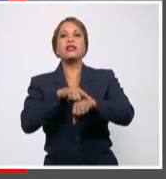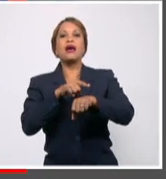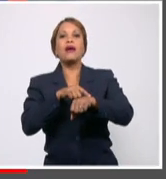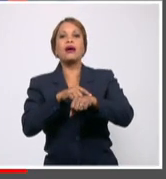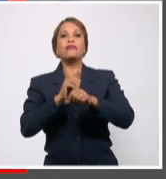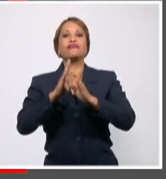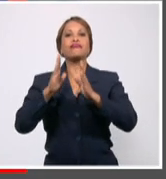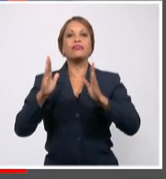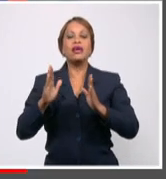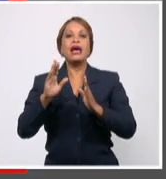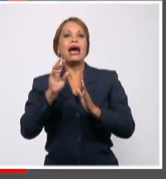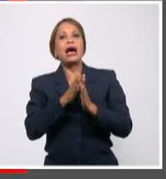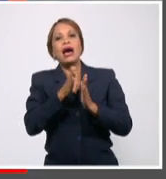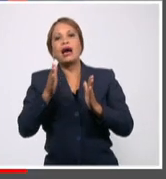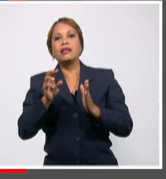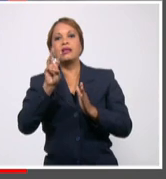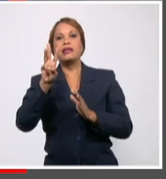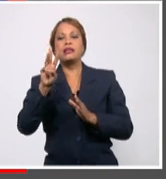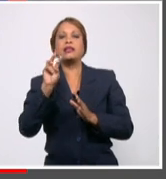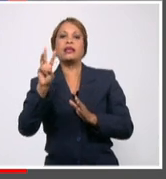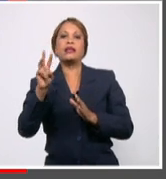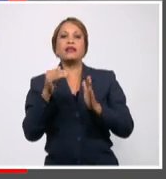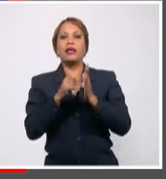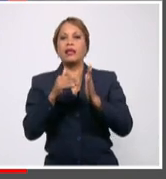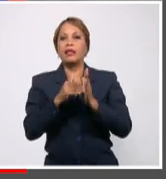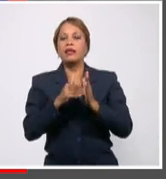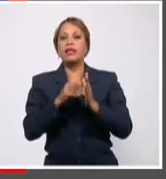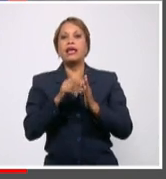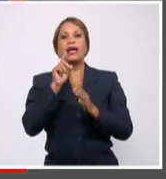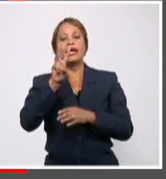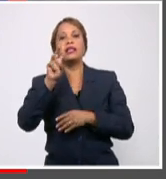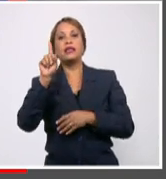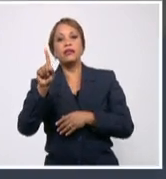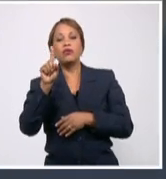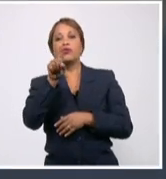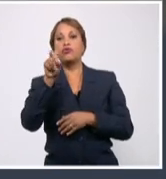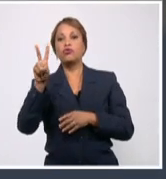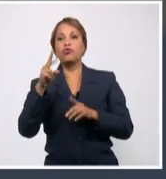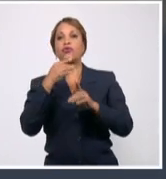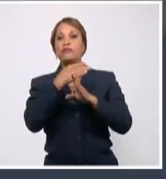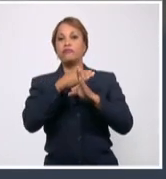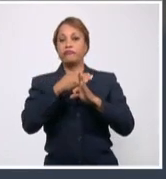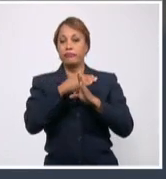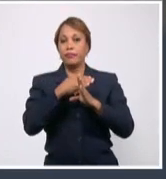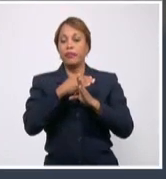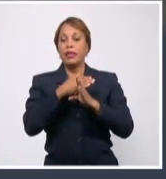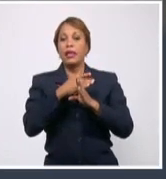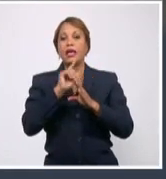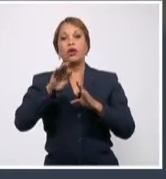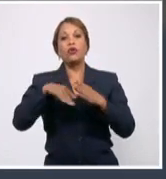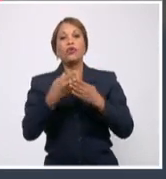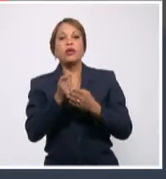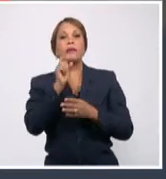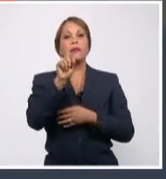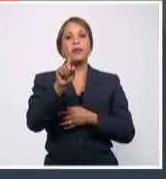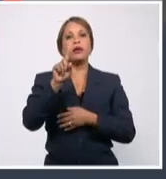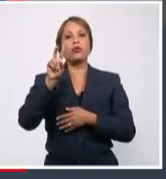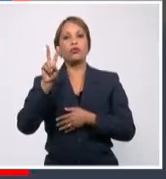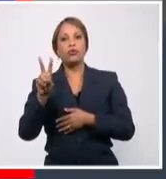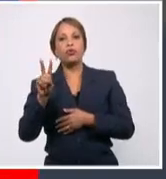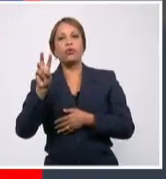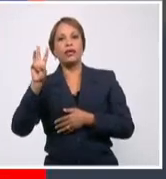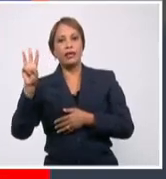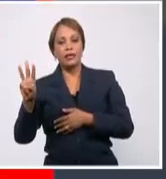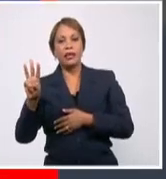4:30 de la tarde. El 31 lo harán hasta las 12:30 de la tarde, mientras que los días 1, 2 y 3 de